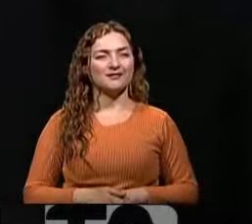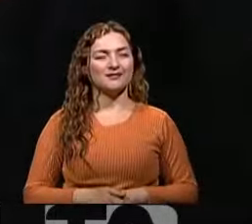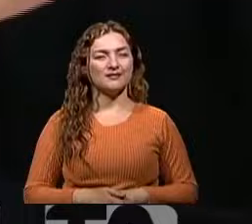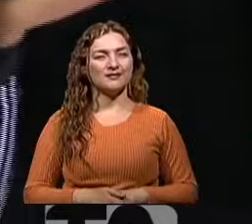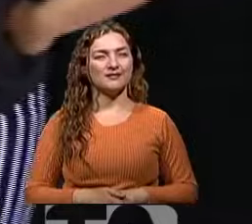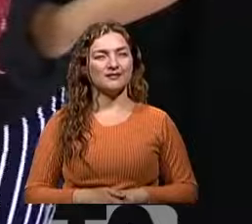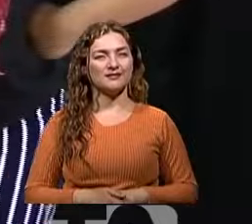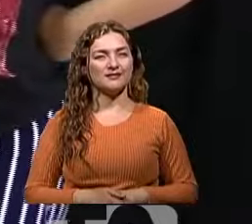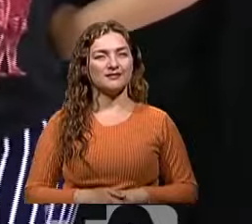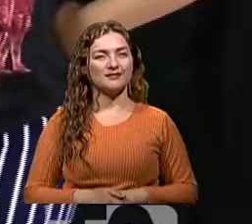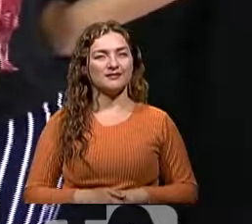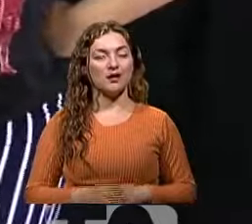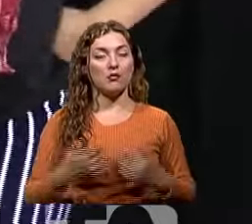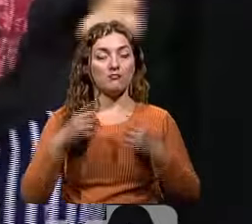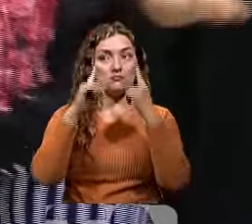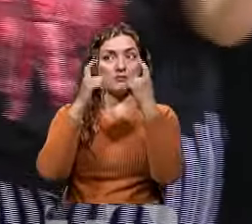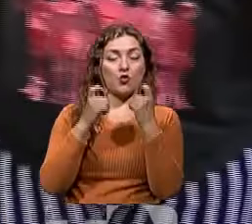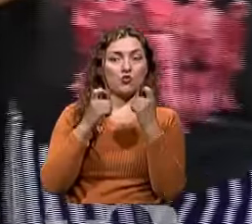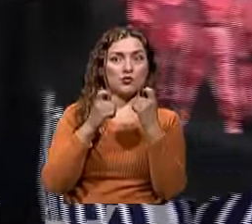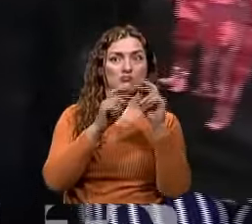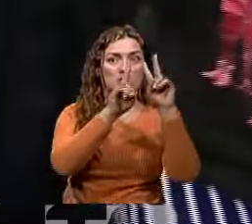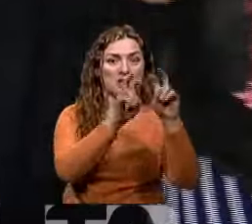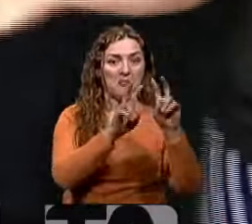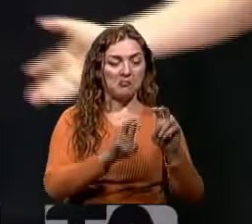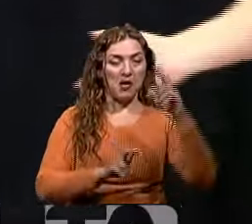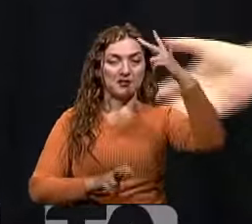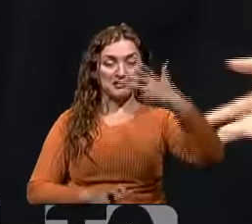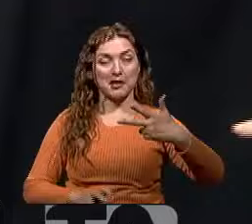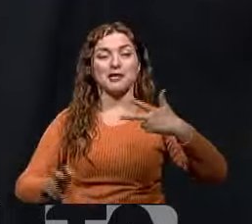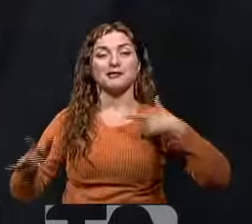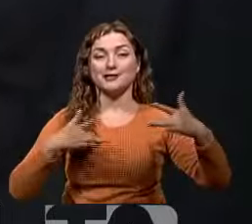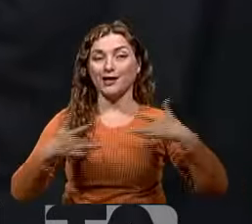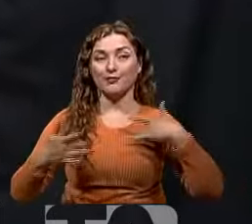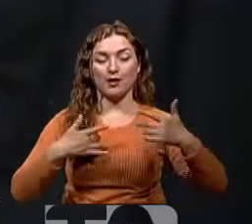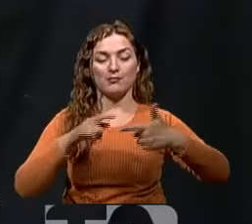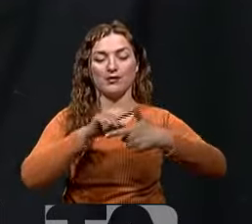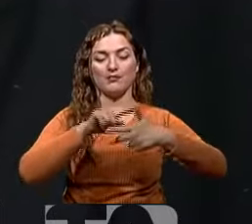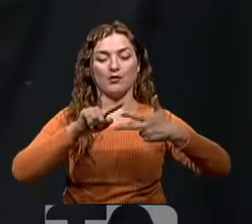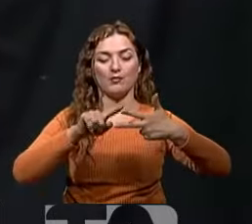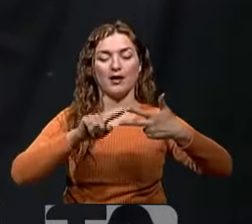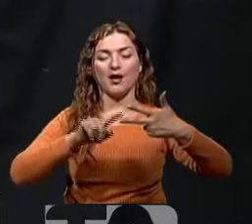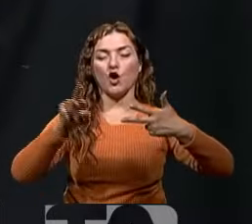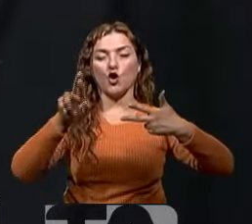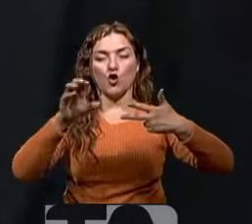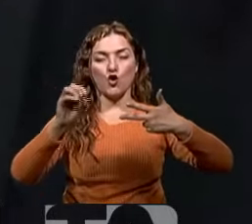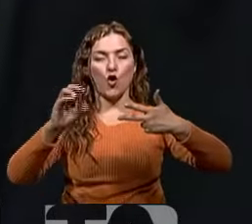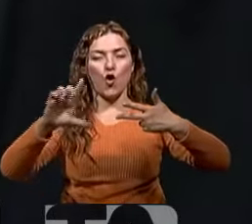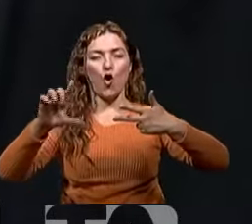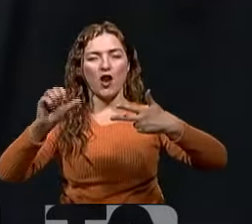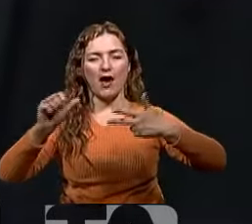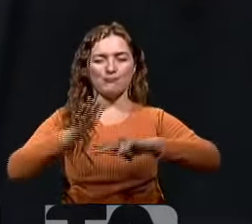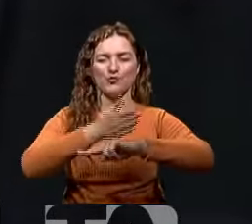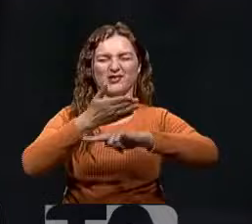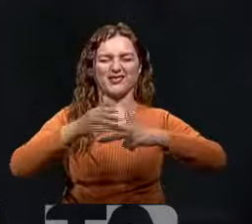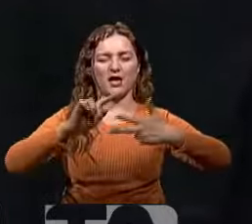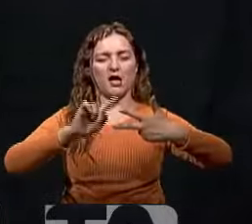Quito. Y respondiendo a la pregunta que me hicieron, son tres obras, ¿no? La Rocola, La Moza y Galanes Express, los que se